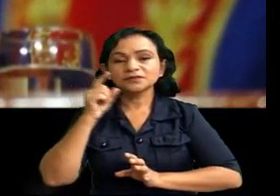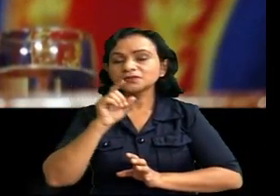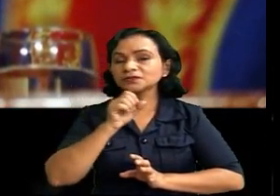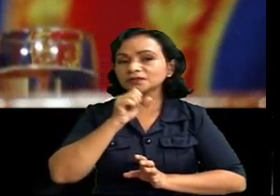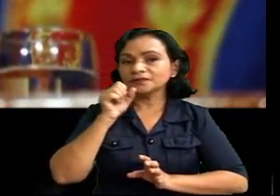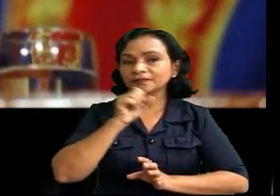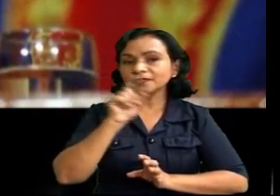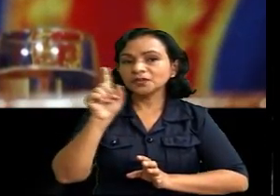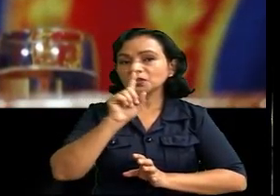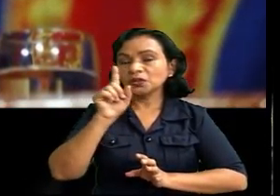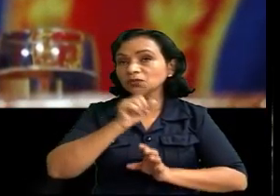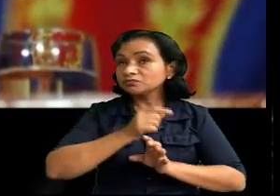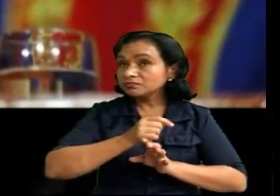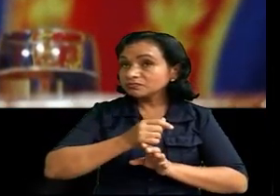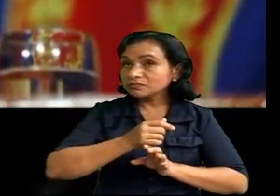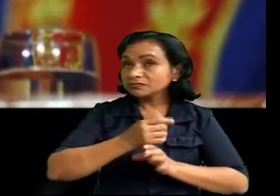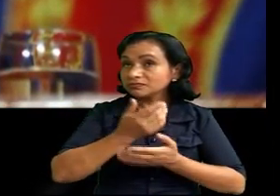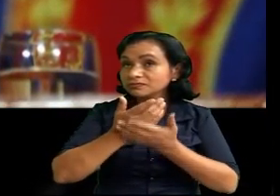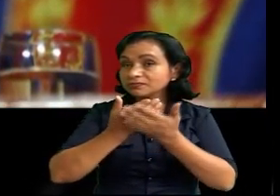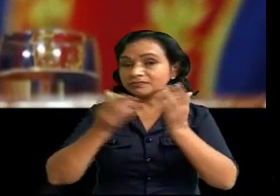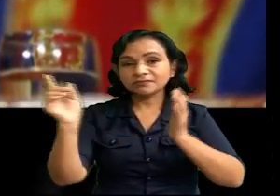no se va.